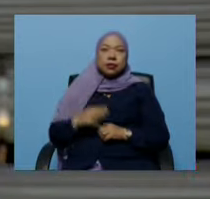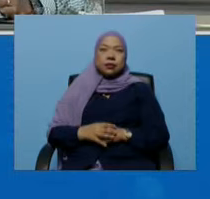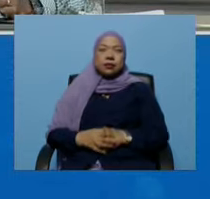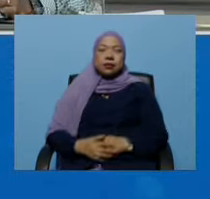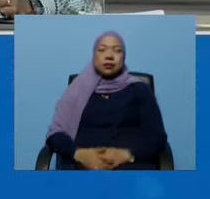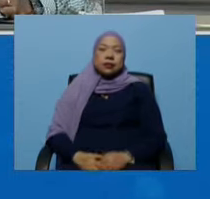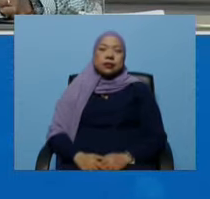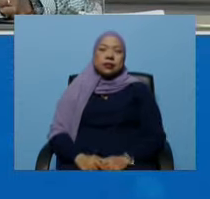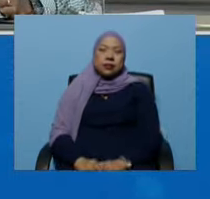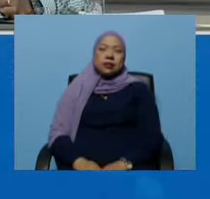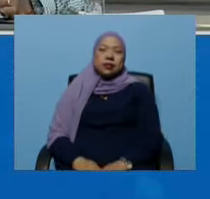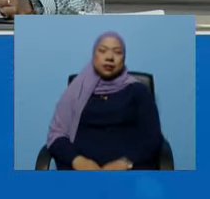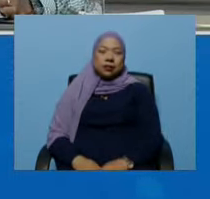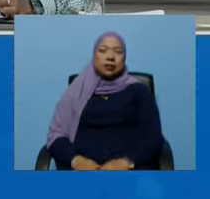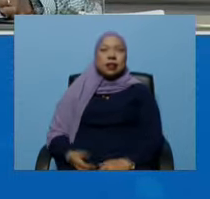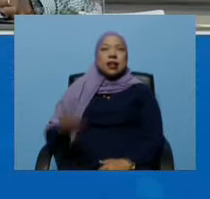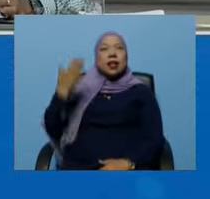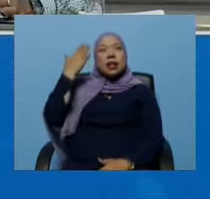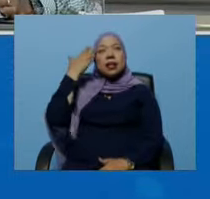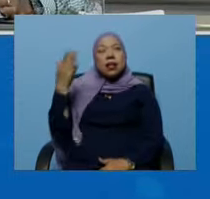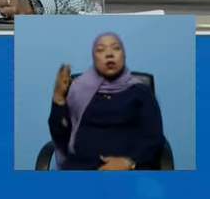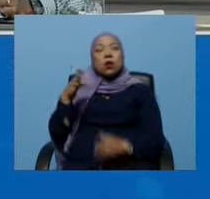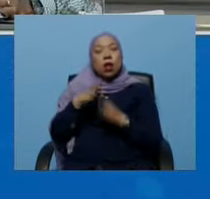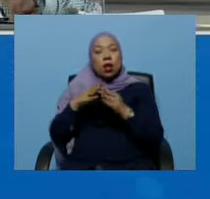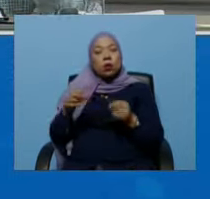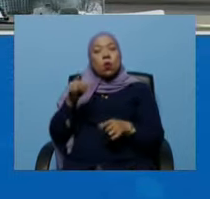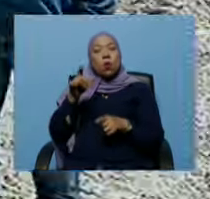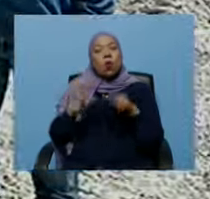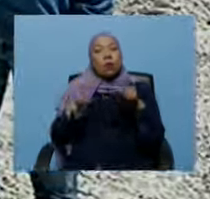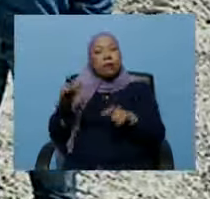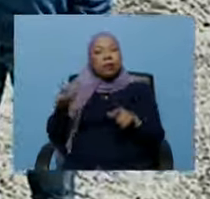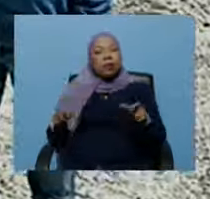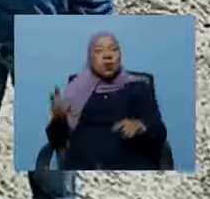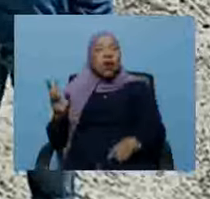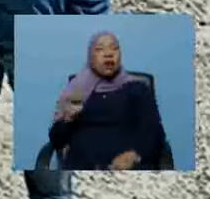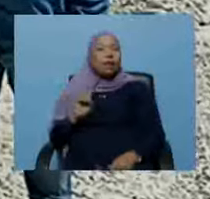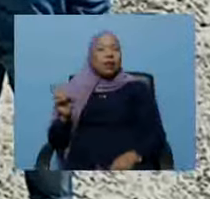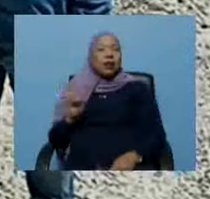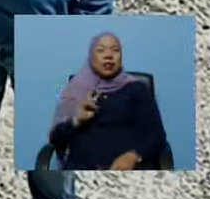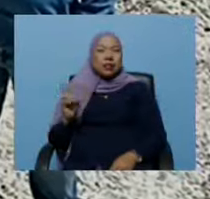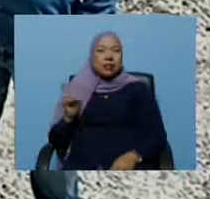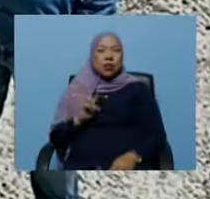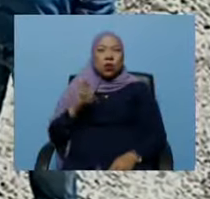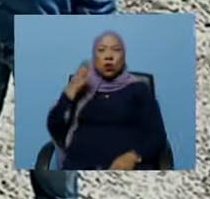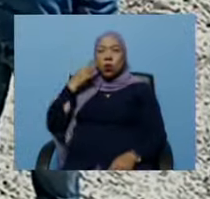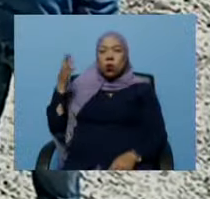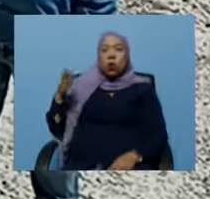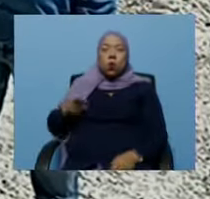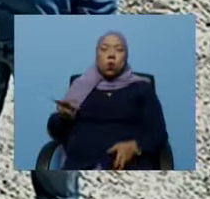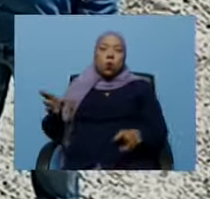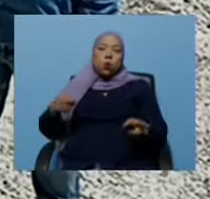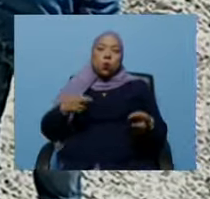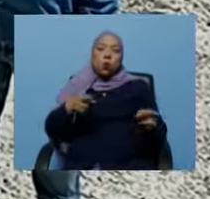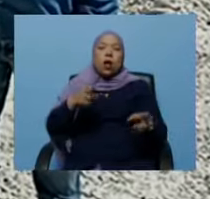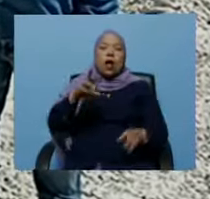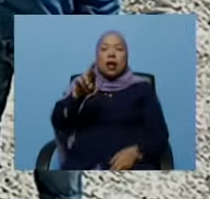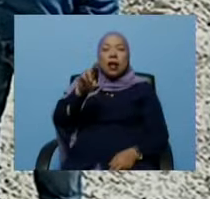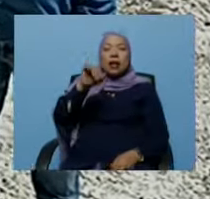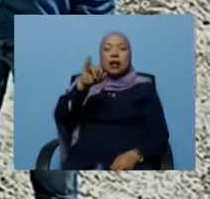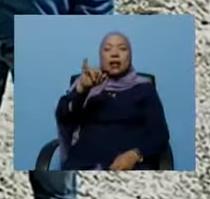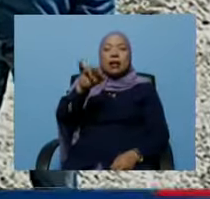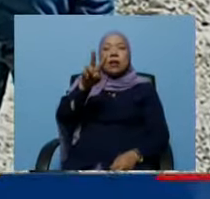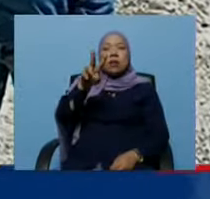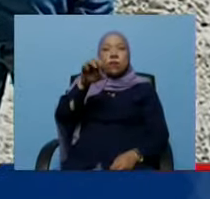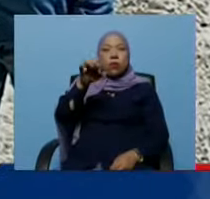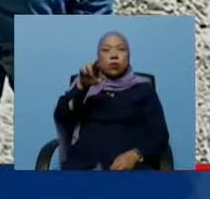Saludos, presidente. Saludos a toda Venezuela desde acá, desde el sector Quebrada Seca en el municipio Rivero. Me acompaña